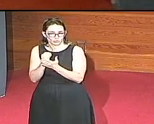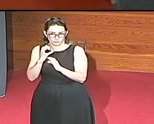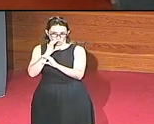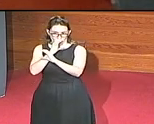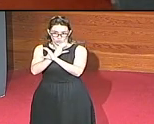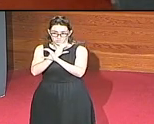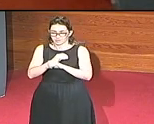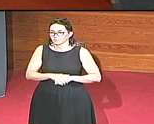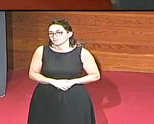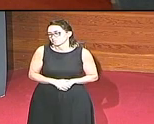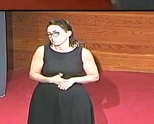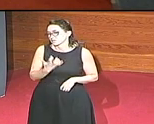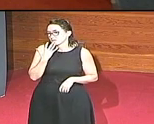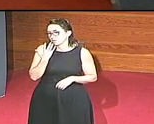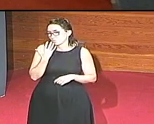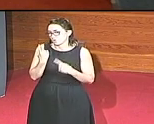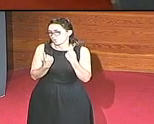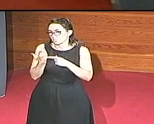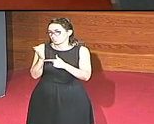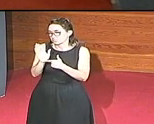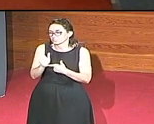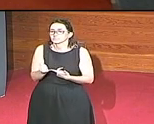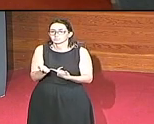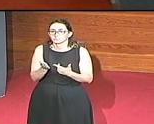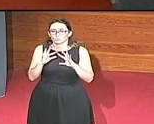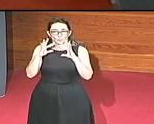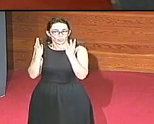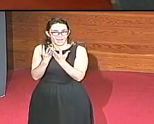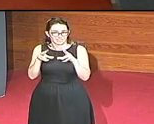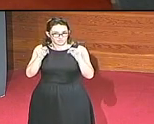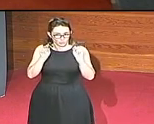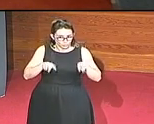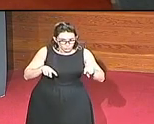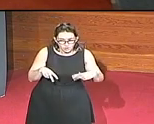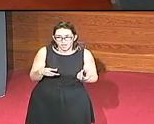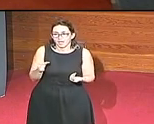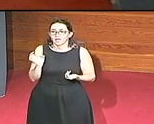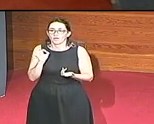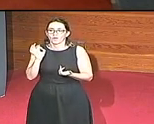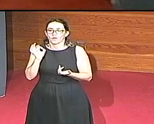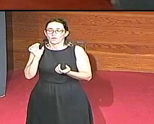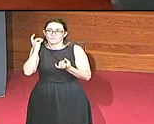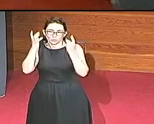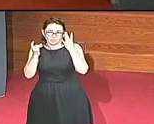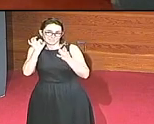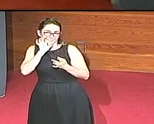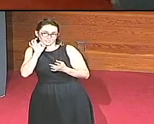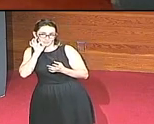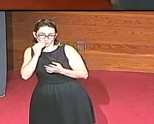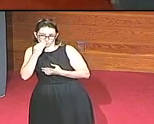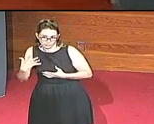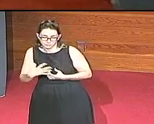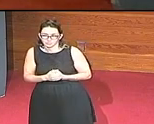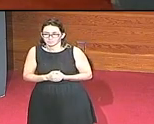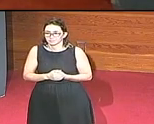algunos ejemplos de estos trabajos son que nunca se terminen los mundiales o el glorioso la aventura del siglo su último proyecto las casitas